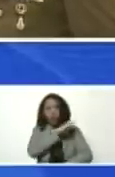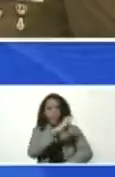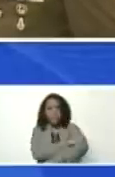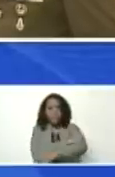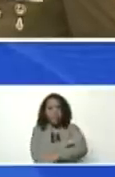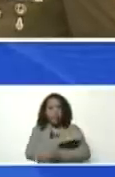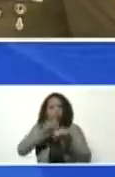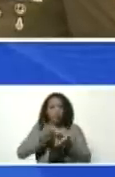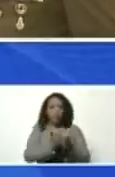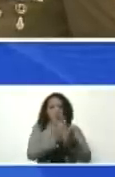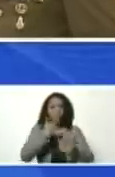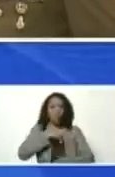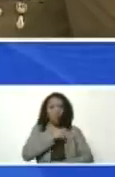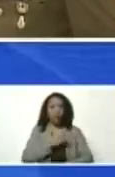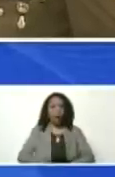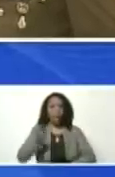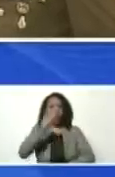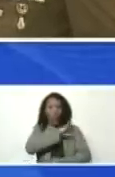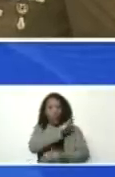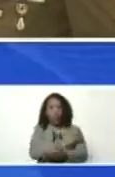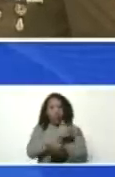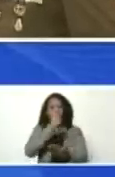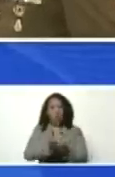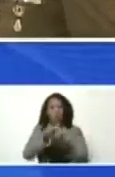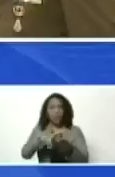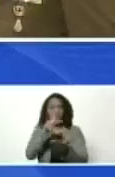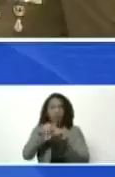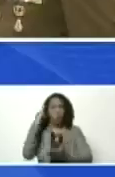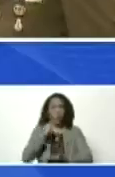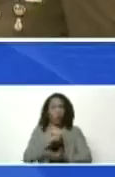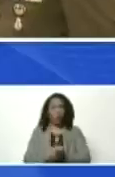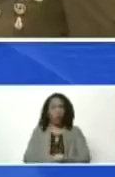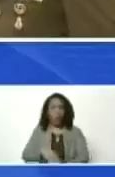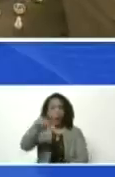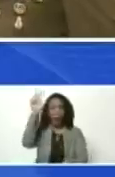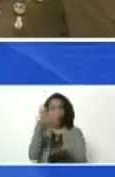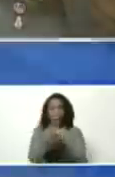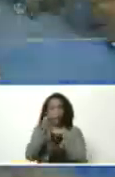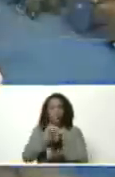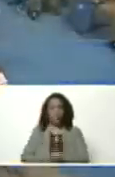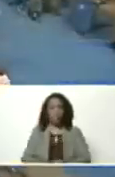navío de nuestra gloriosa Fuerza Armada Nacional Bolivariana. ¡Aprobado!